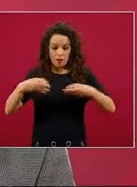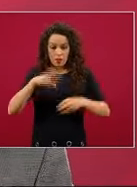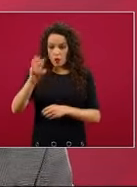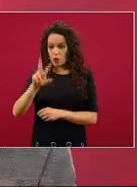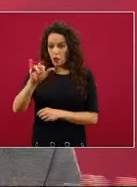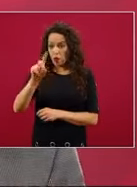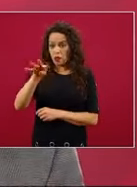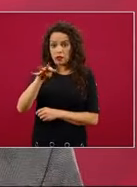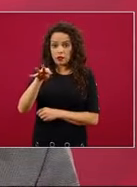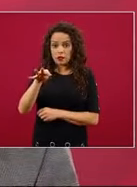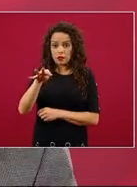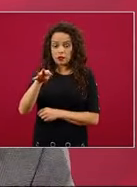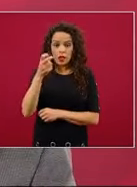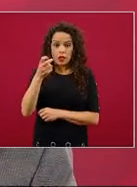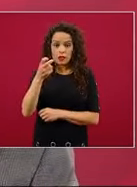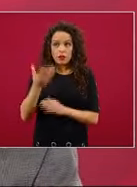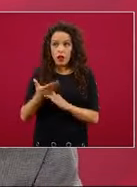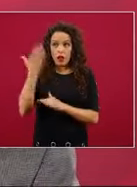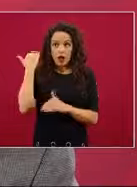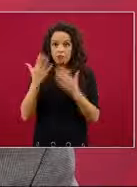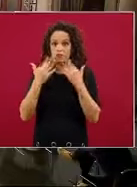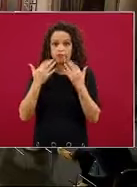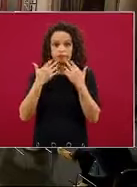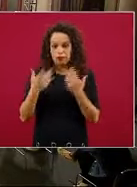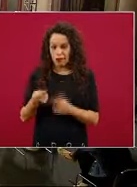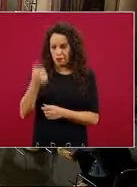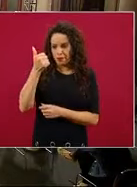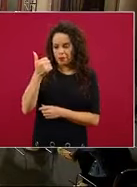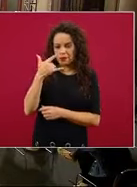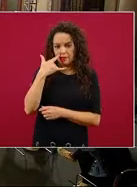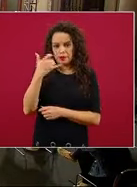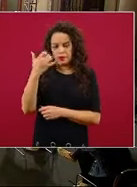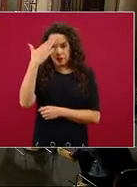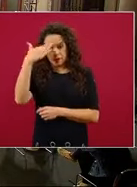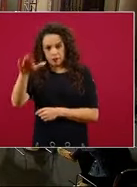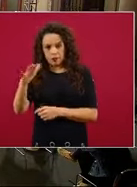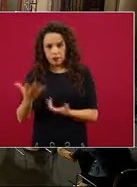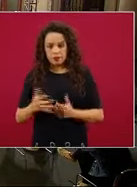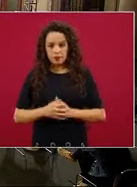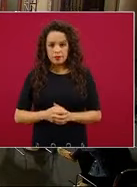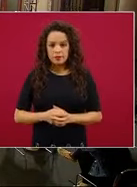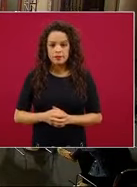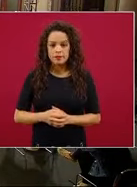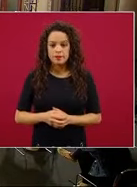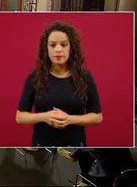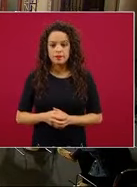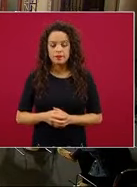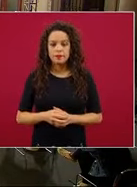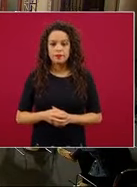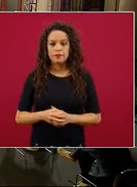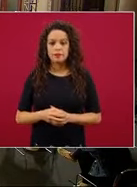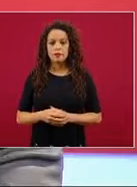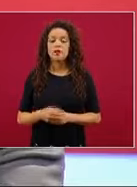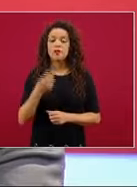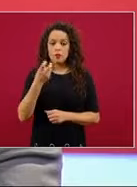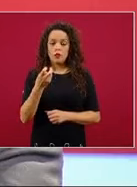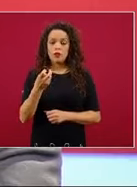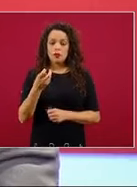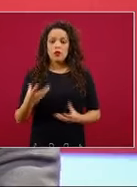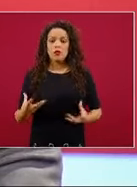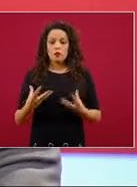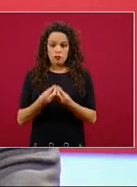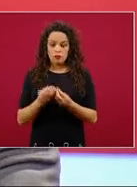fenómeno inusual de proporciones mayúsculas. Entonces, hemos estado trabajando con